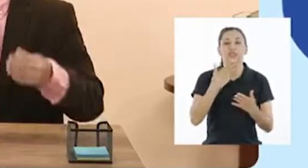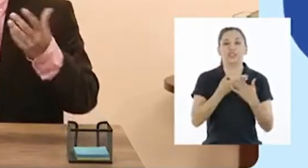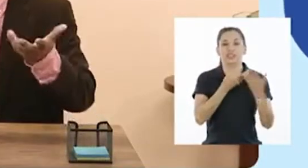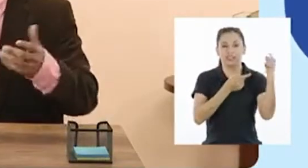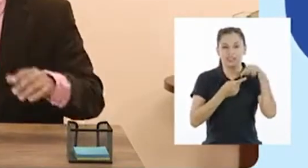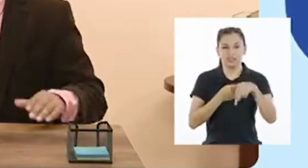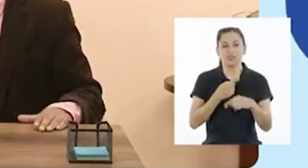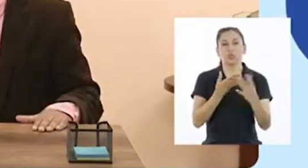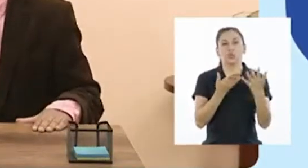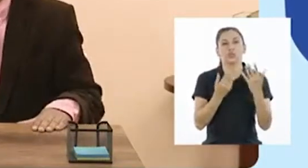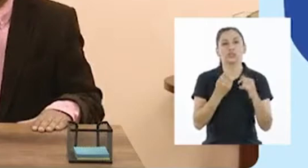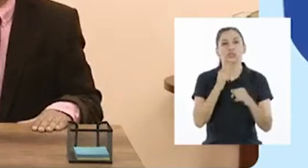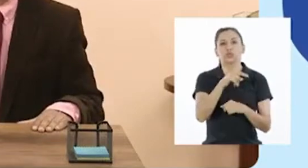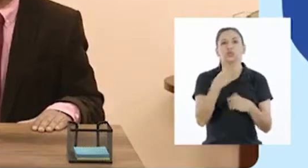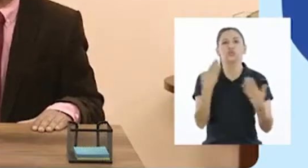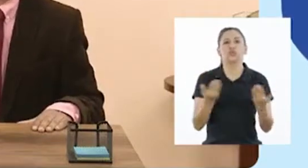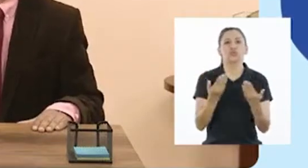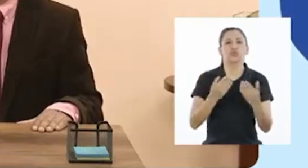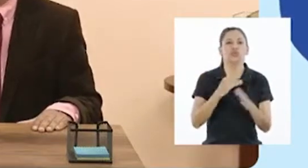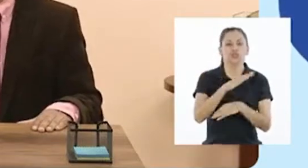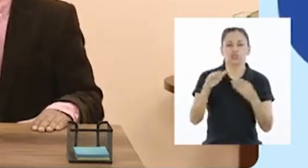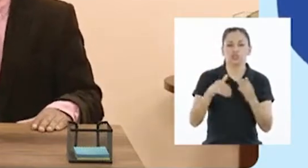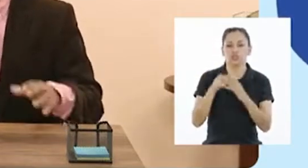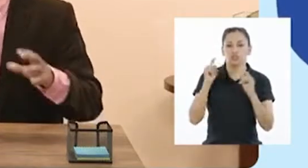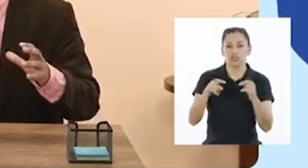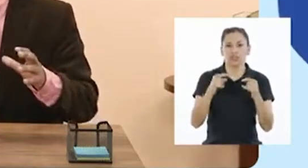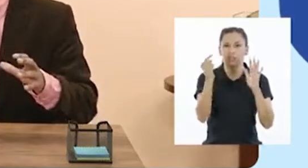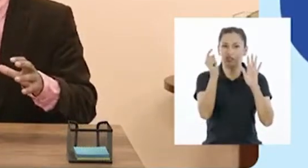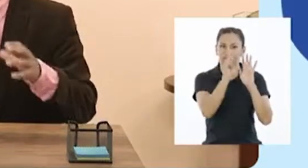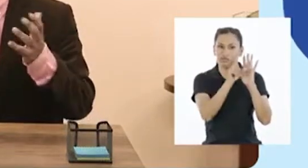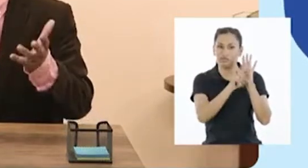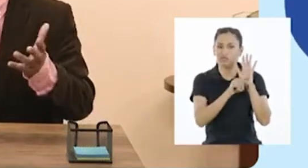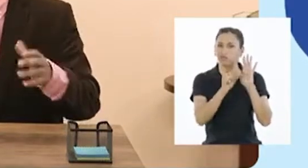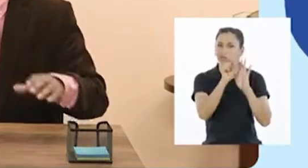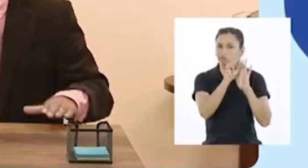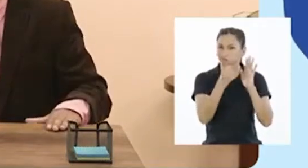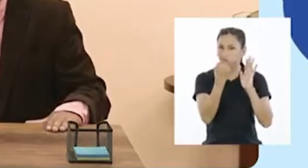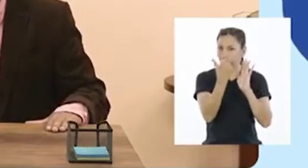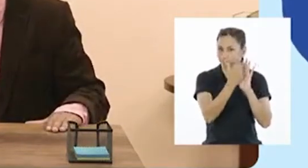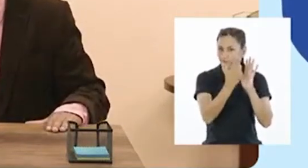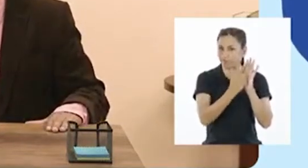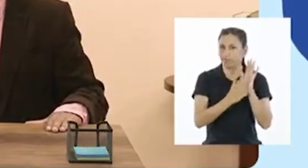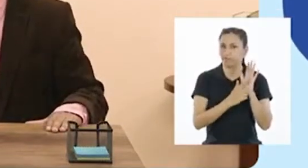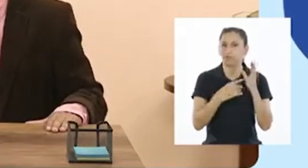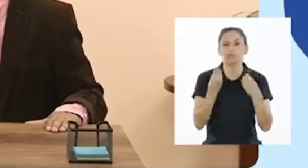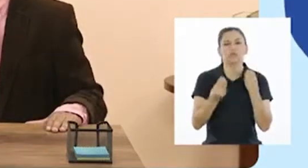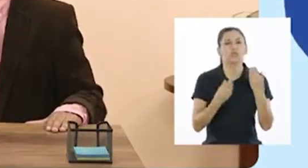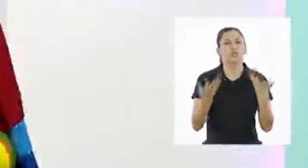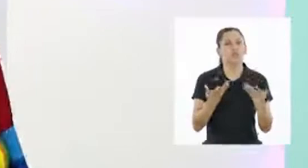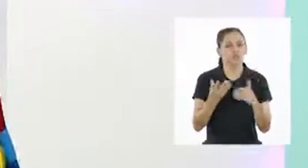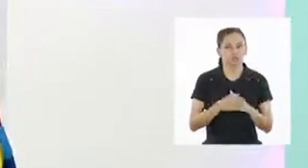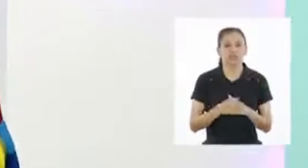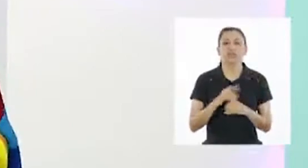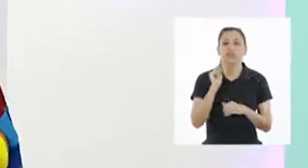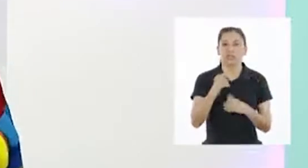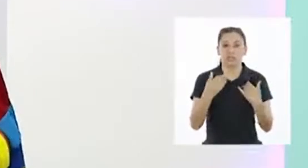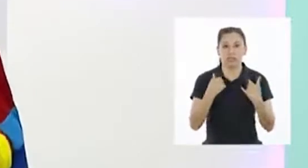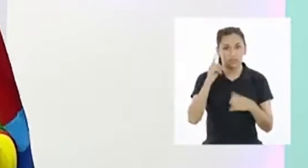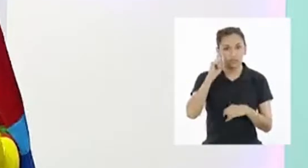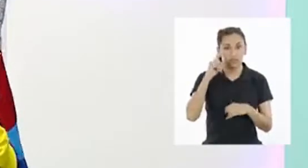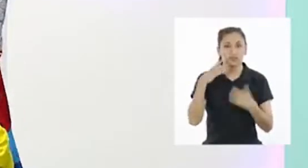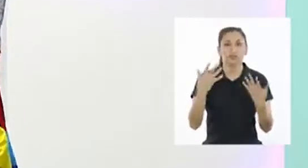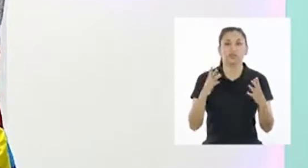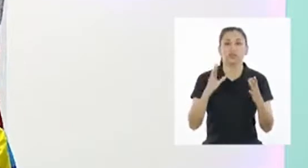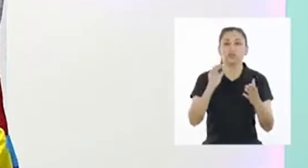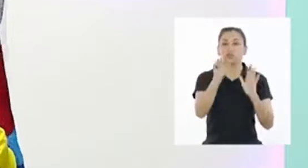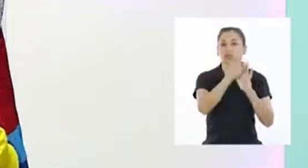programa. Cuéntanos, ¿de dónde salen todas estas facultades otorgadas a los gobiernos locales? Estas tienen su origen